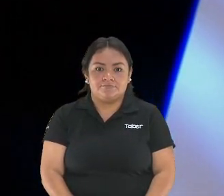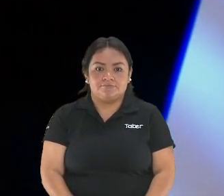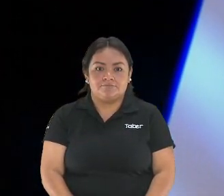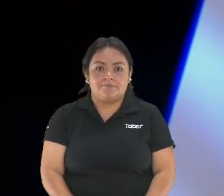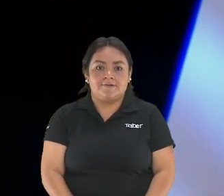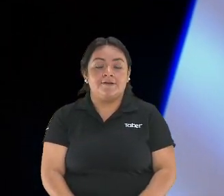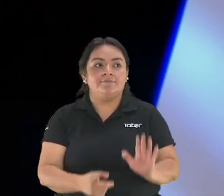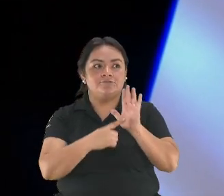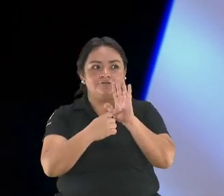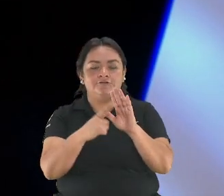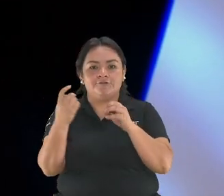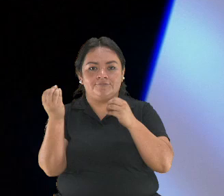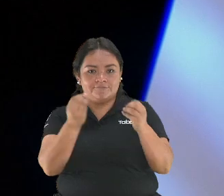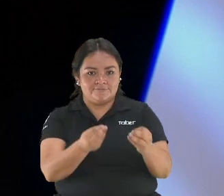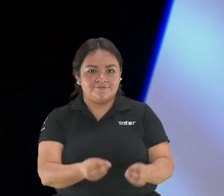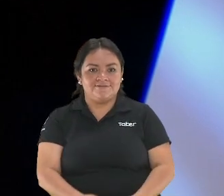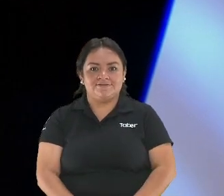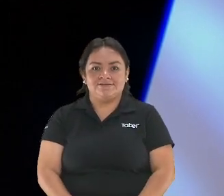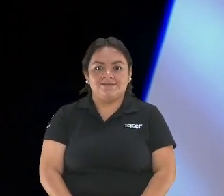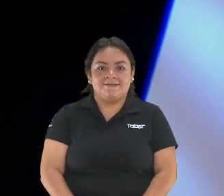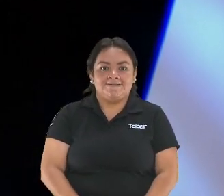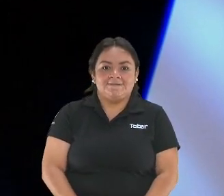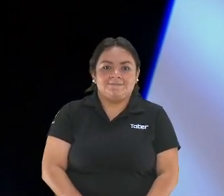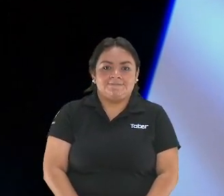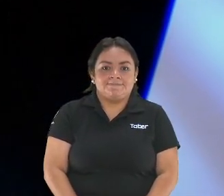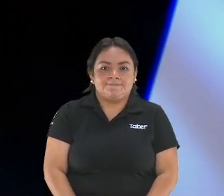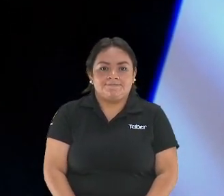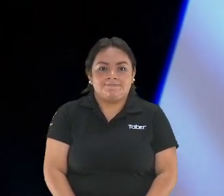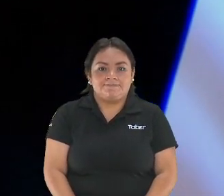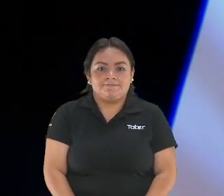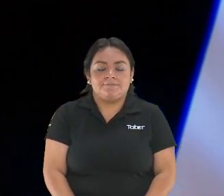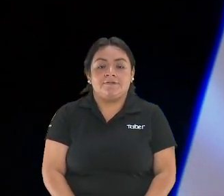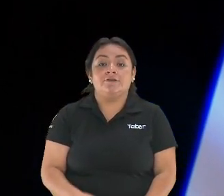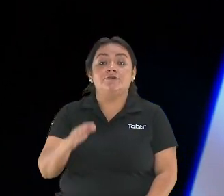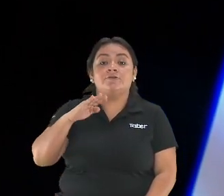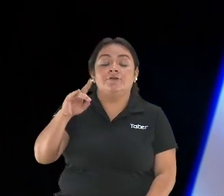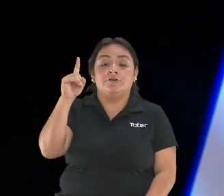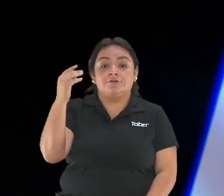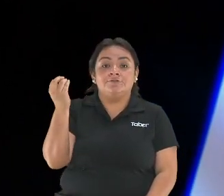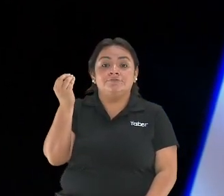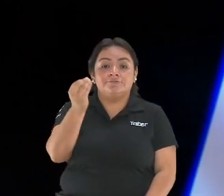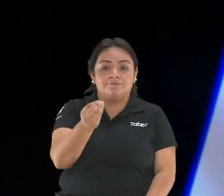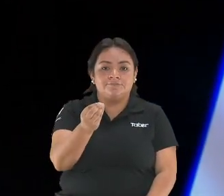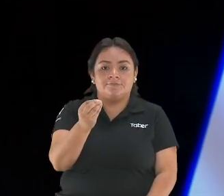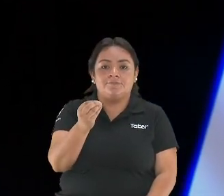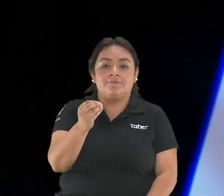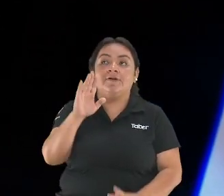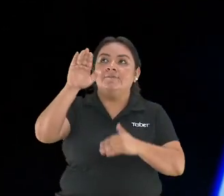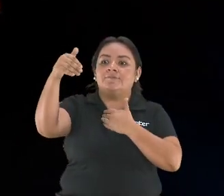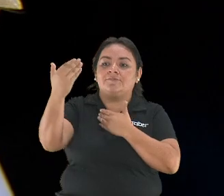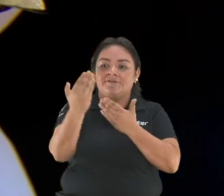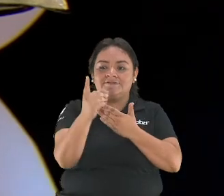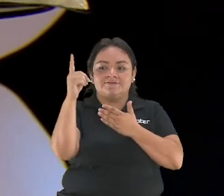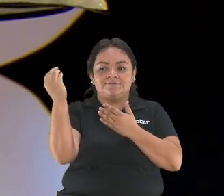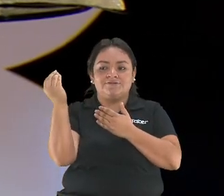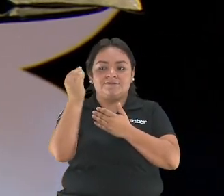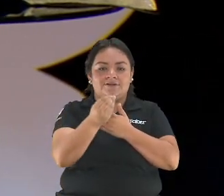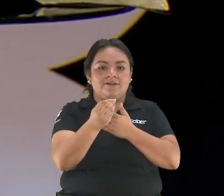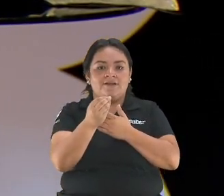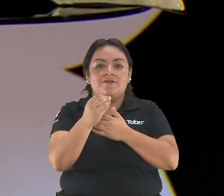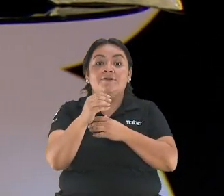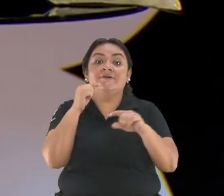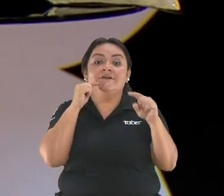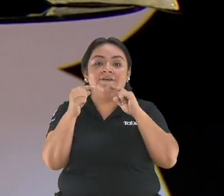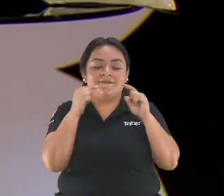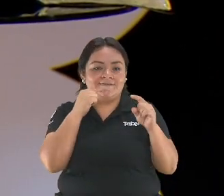por la posición que dios nos da por el lugar donde dios lo ha puesto por la gracia que dios le ha dado ante sus jefes